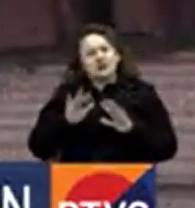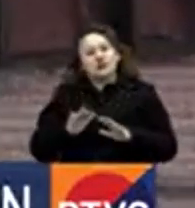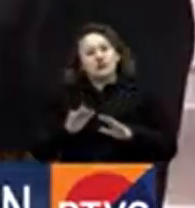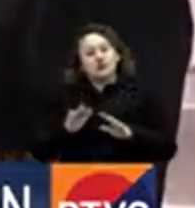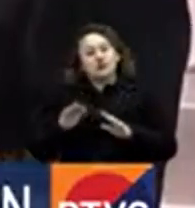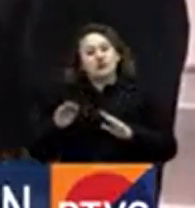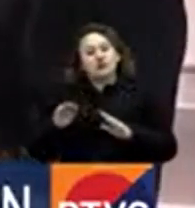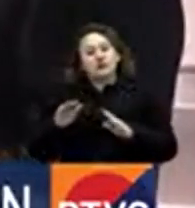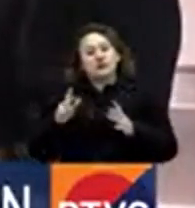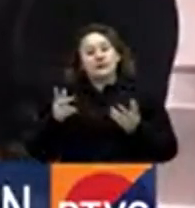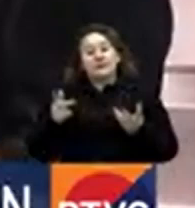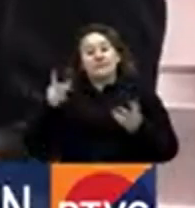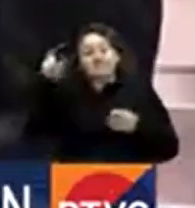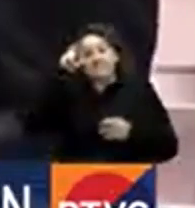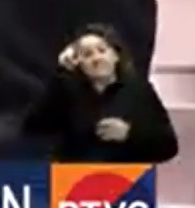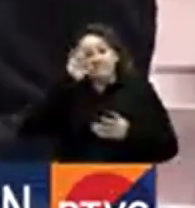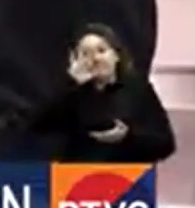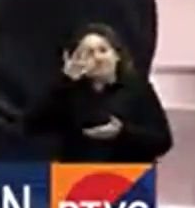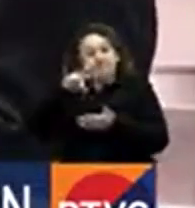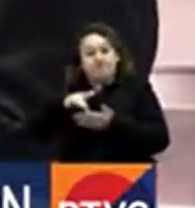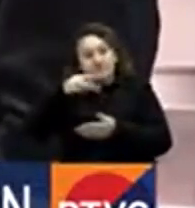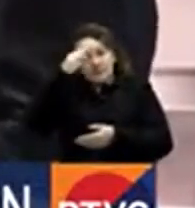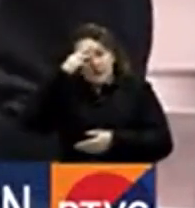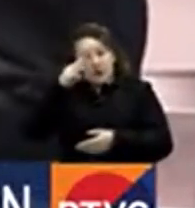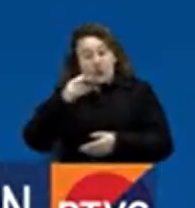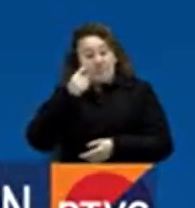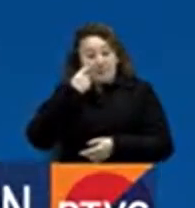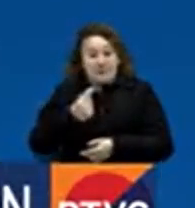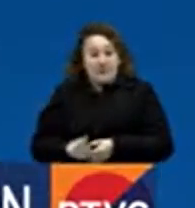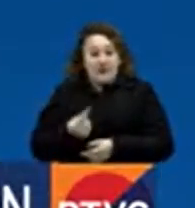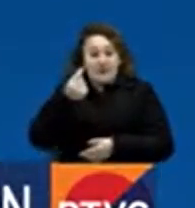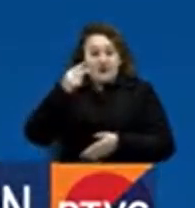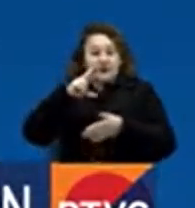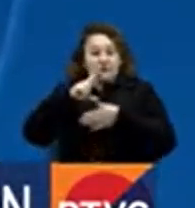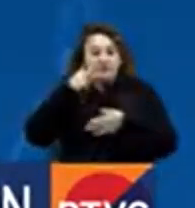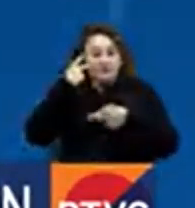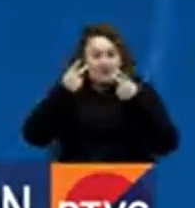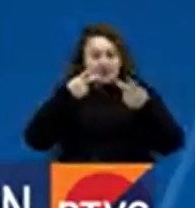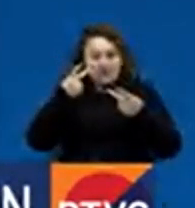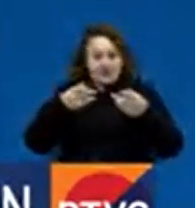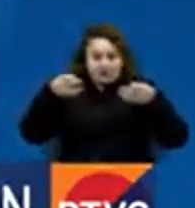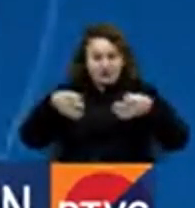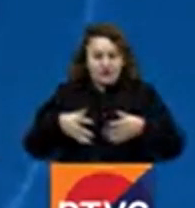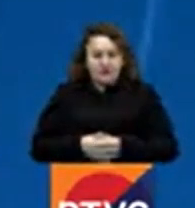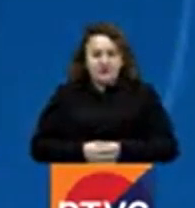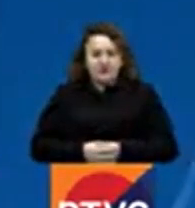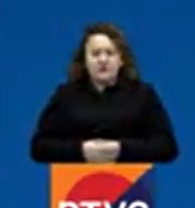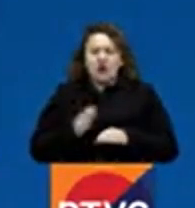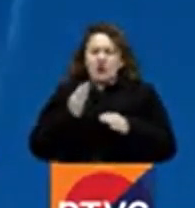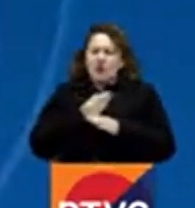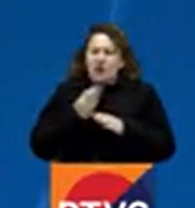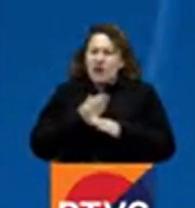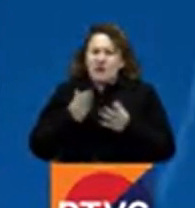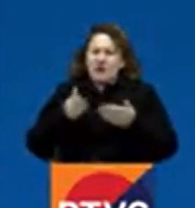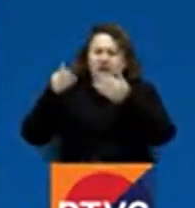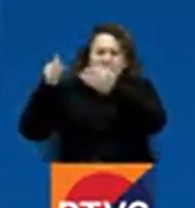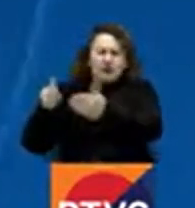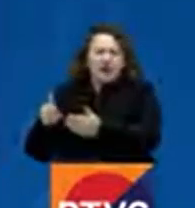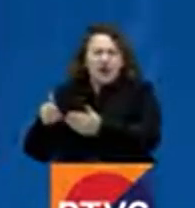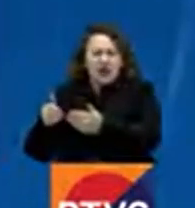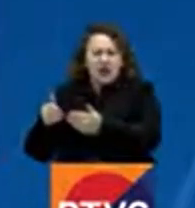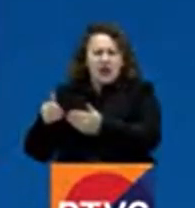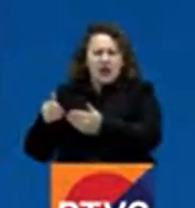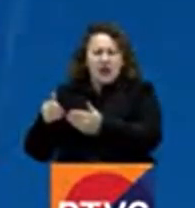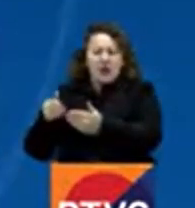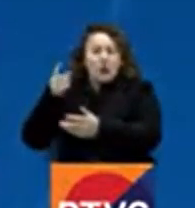en suelo azteca, su primera visita oficial a América Latina. Nuestros problemas en la frontera no surgieron de la noche a la mañana y no